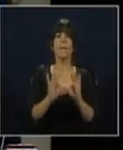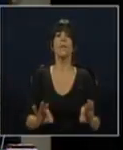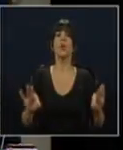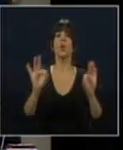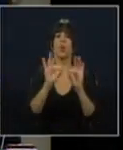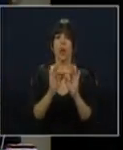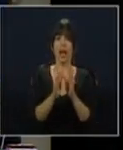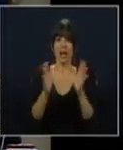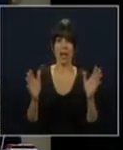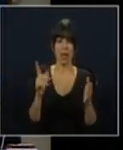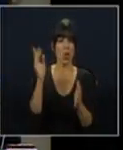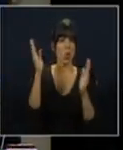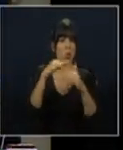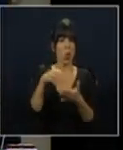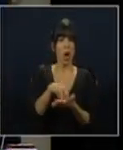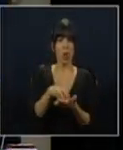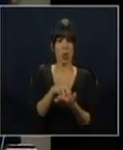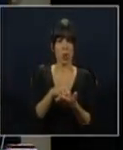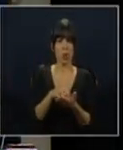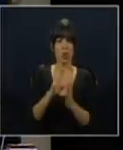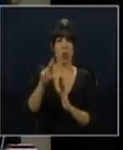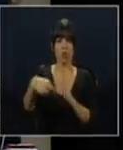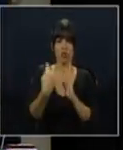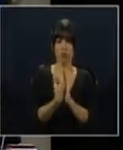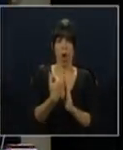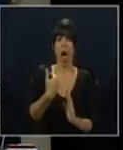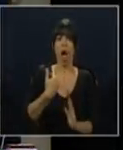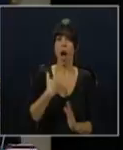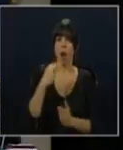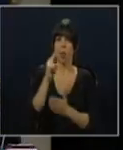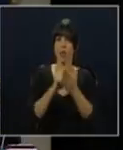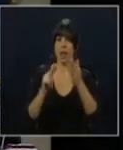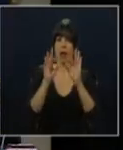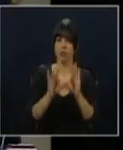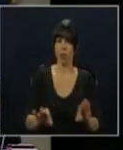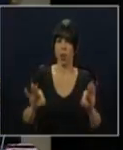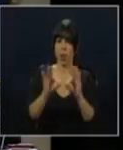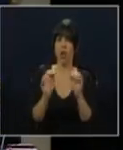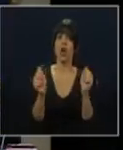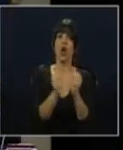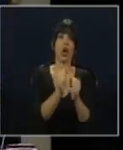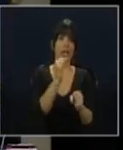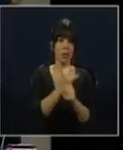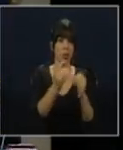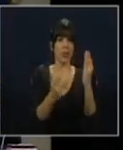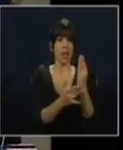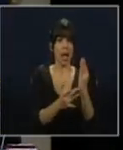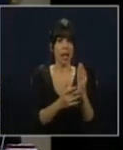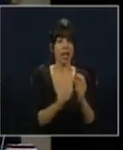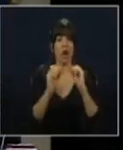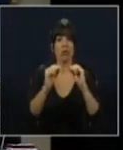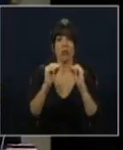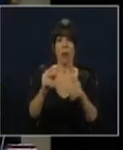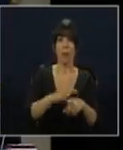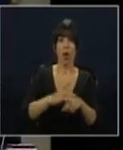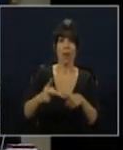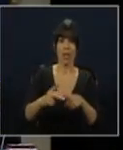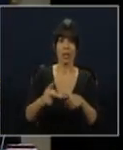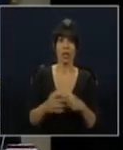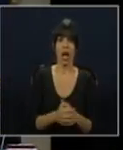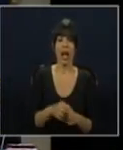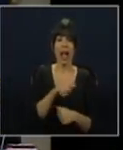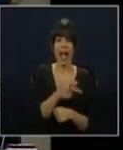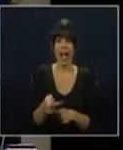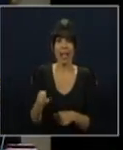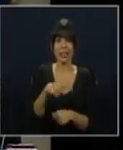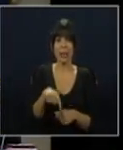capital e imprescindible papel que tienen las universidades junto a los institutos técnicos y de formación profesional como motores